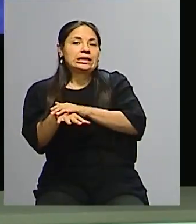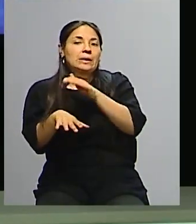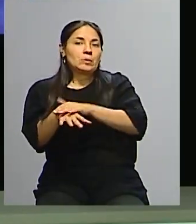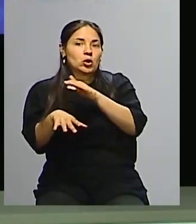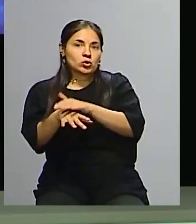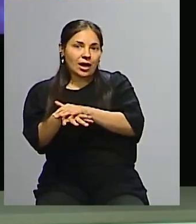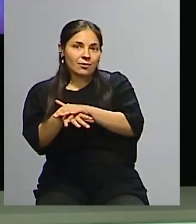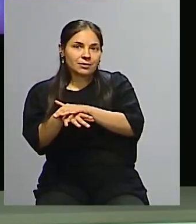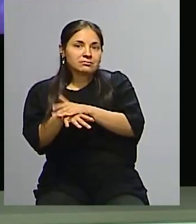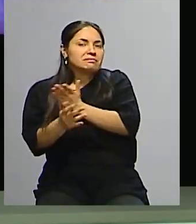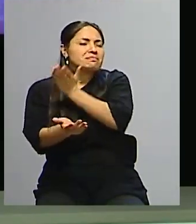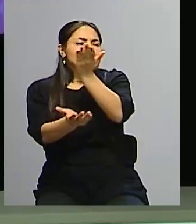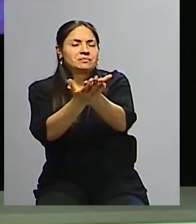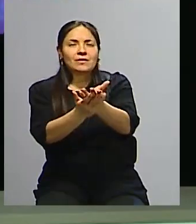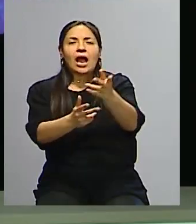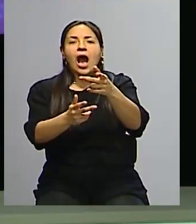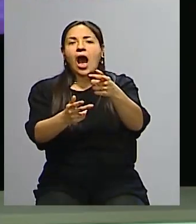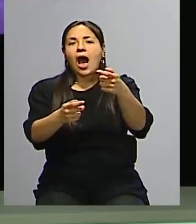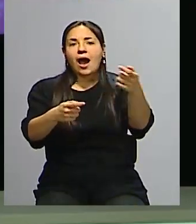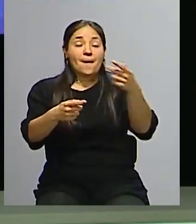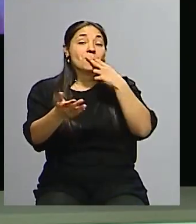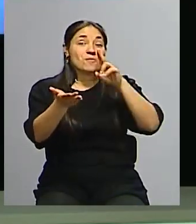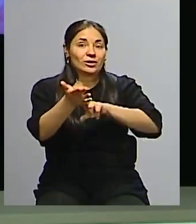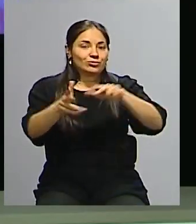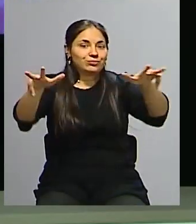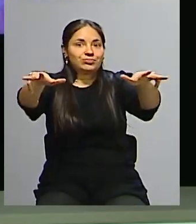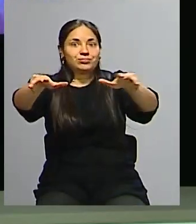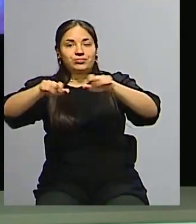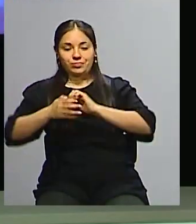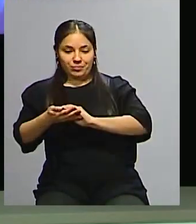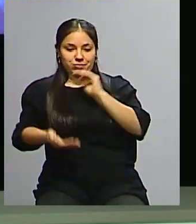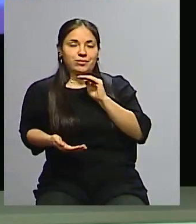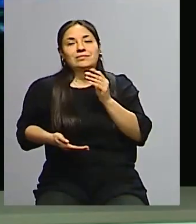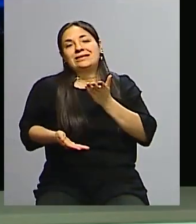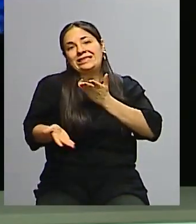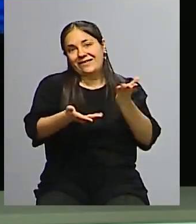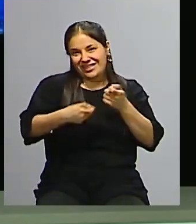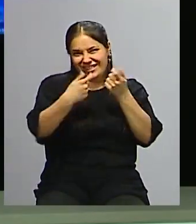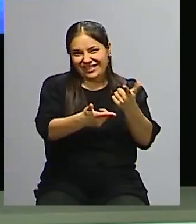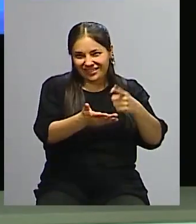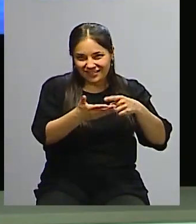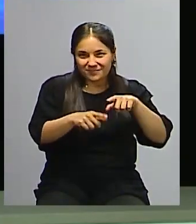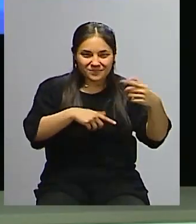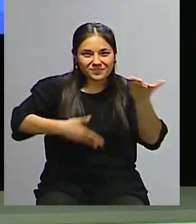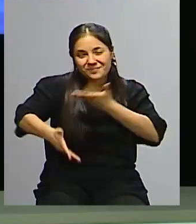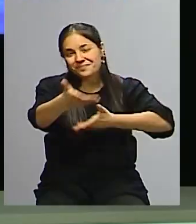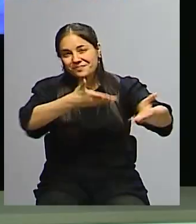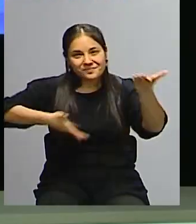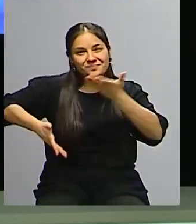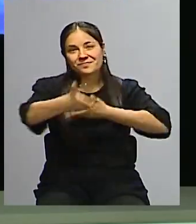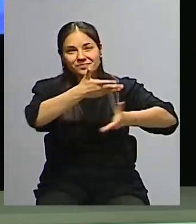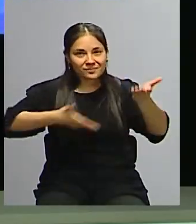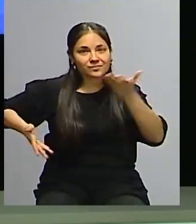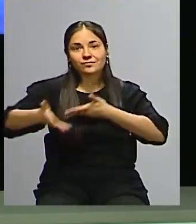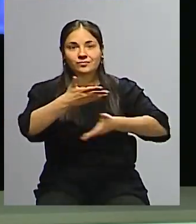hacer aportes a través de los impuestos. Es decir, que acá el Estado no es un ente generador de riqueza, sino que toma la riqueza de los particulares, la